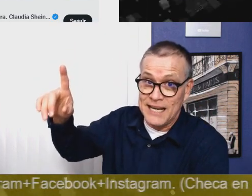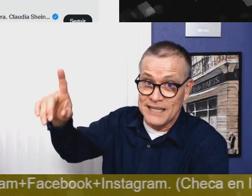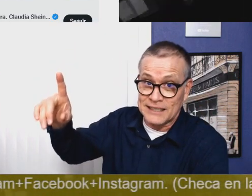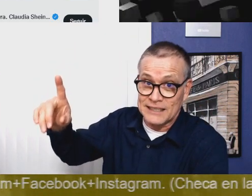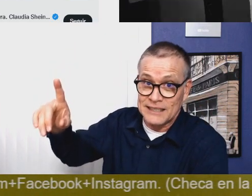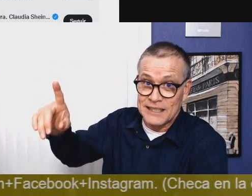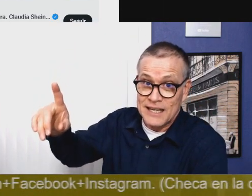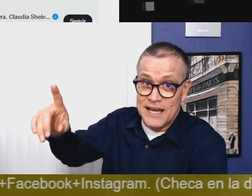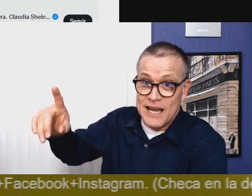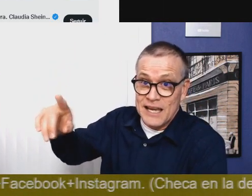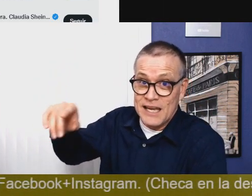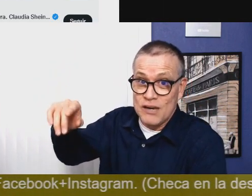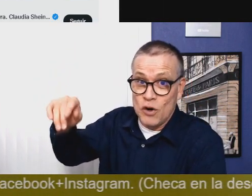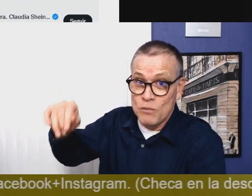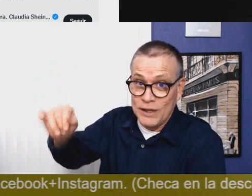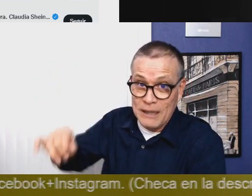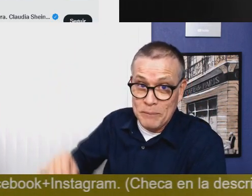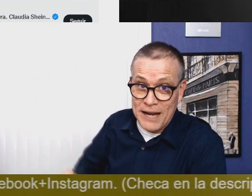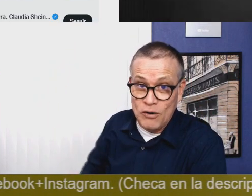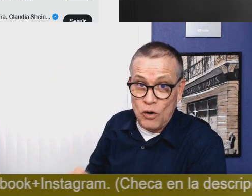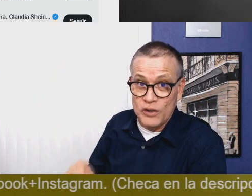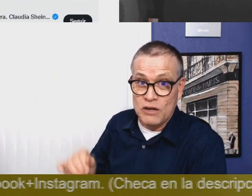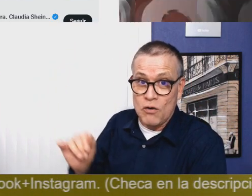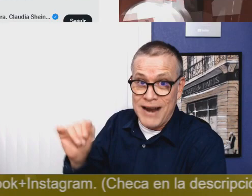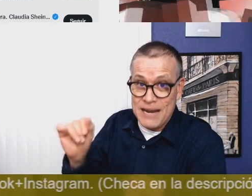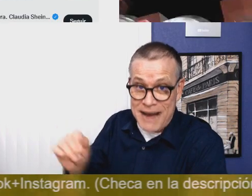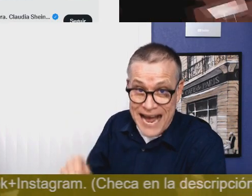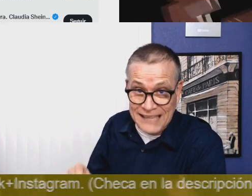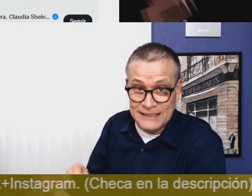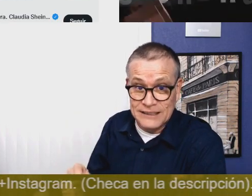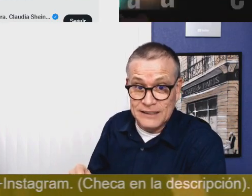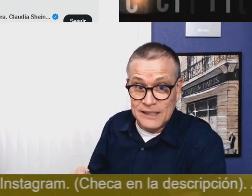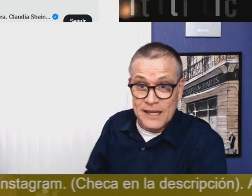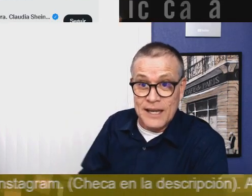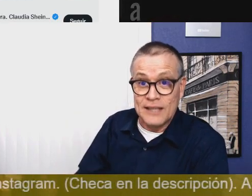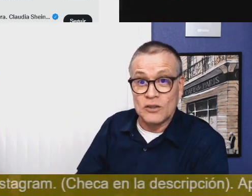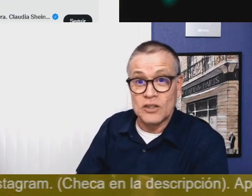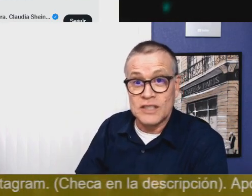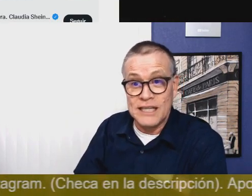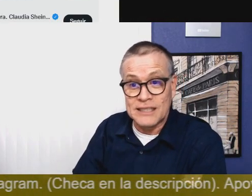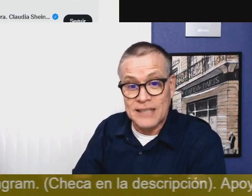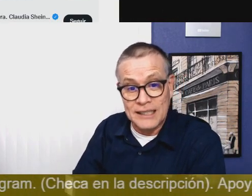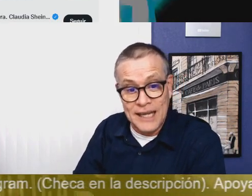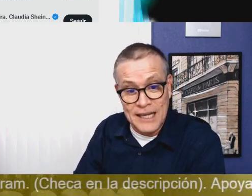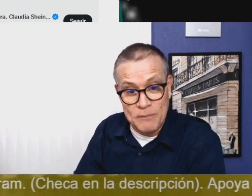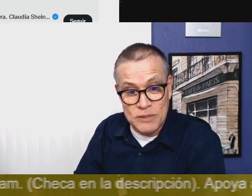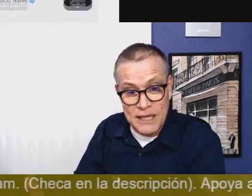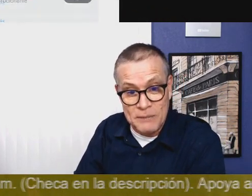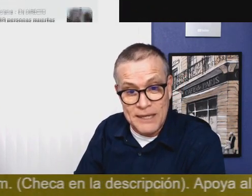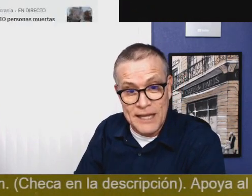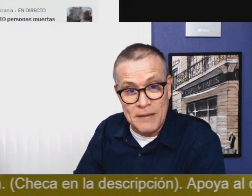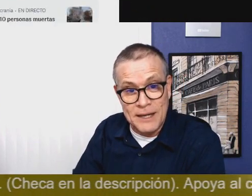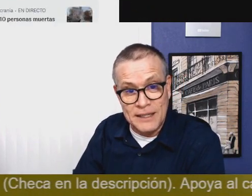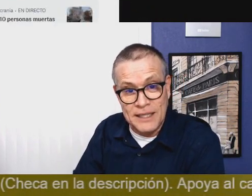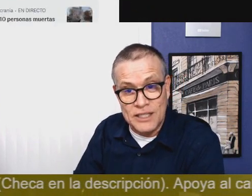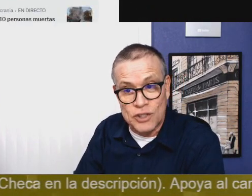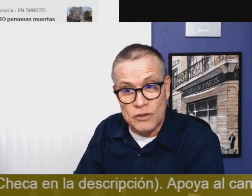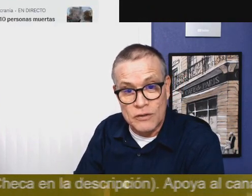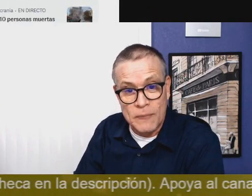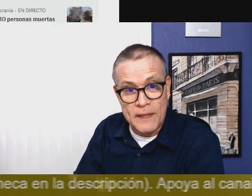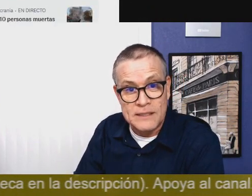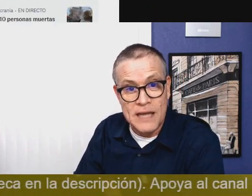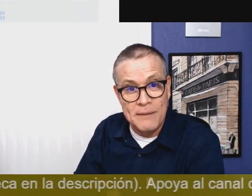viernes. Y hoy muy temprano lo dijo Galván. Entonces, Tatiana, pues ya debería de haber